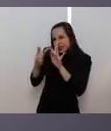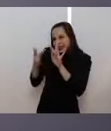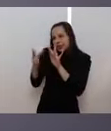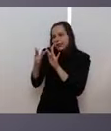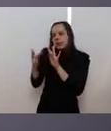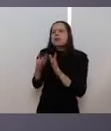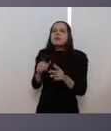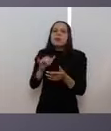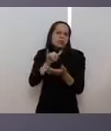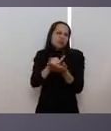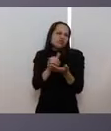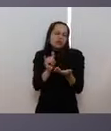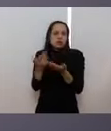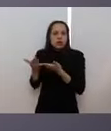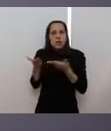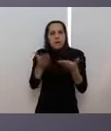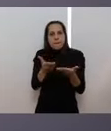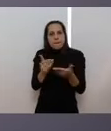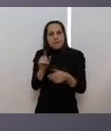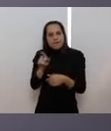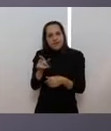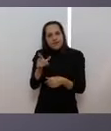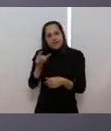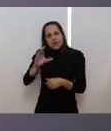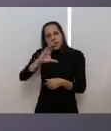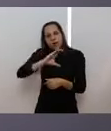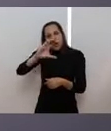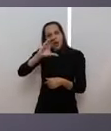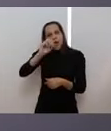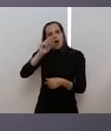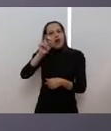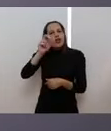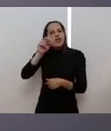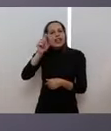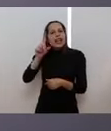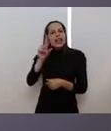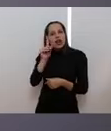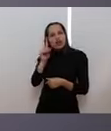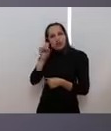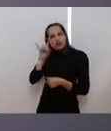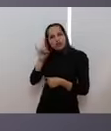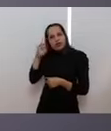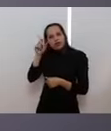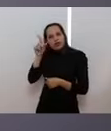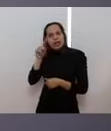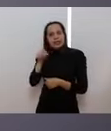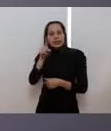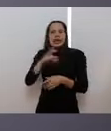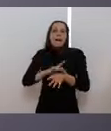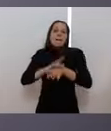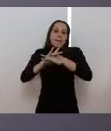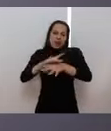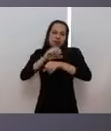eso quiero invitar al coronel douglas aldemar cáceres castrillón él es médico cirujano especialista en cirugía general